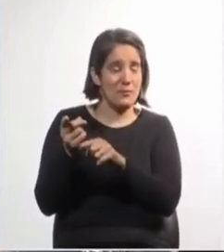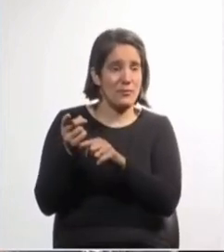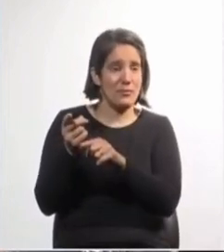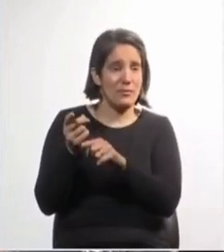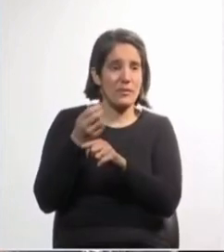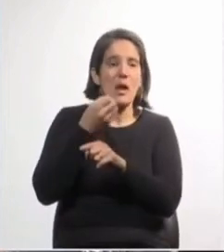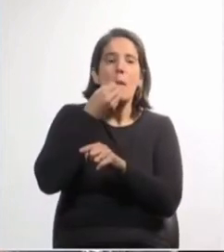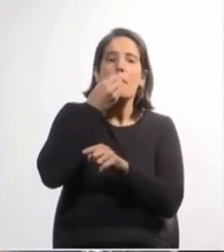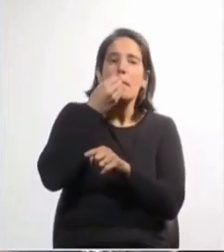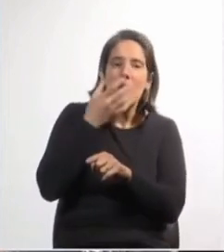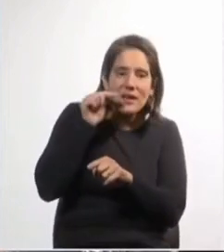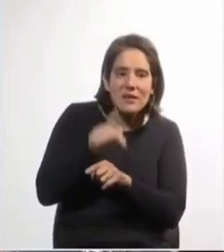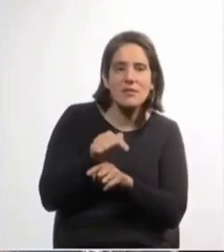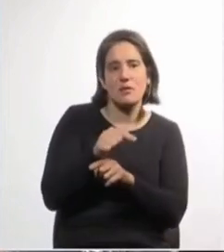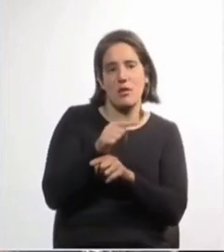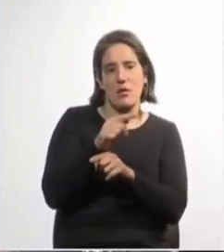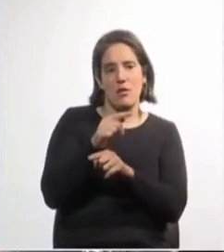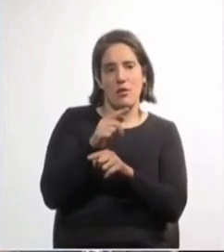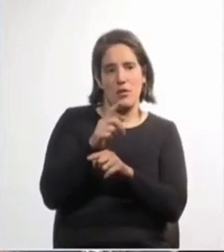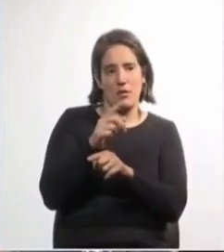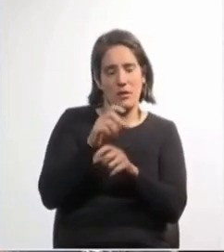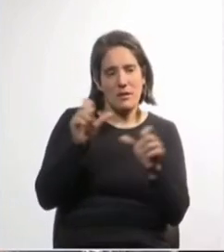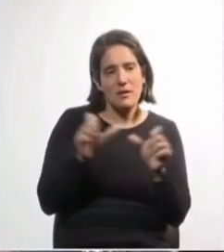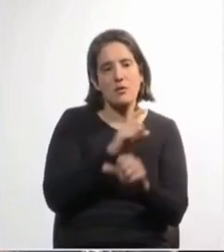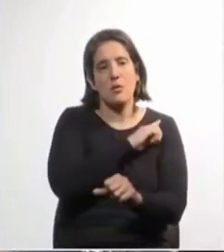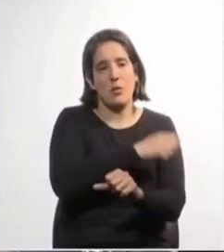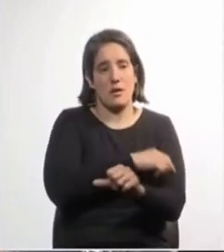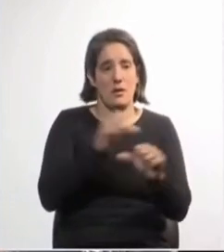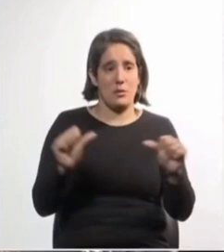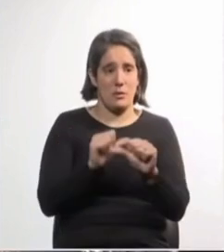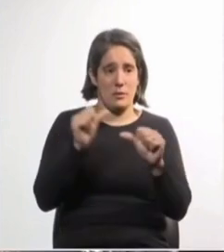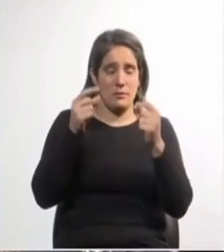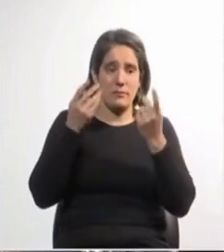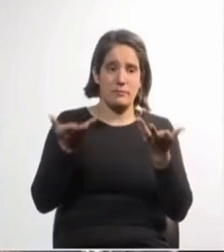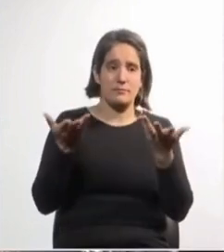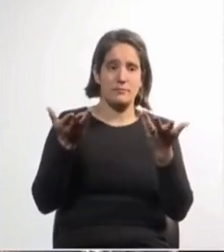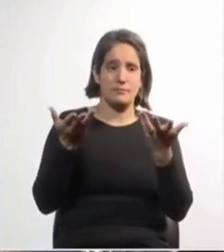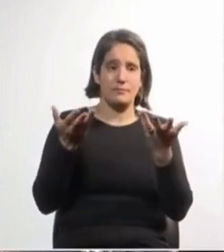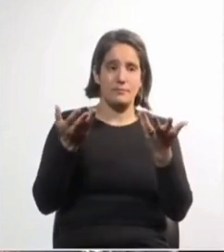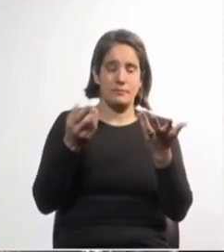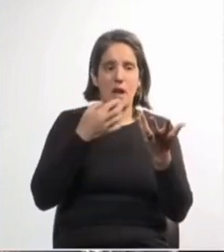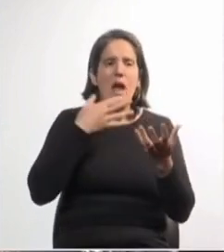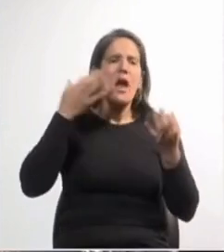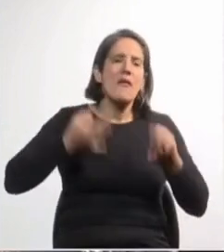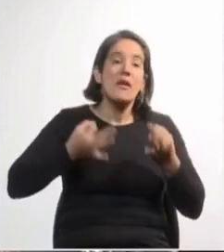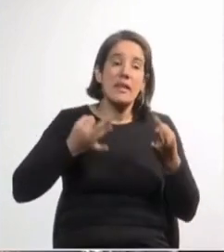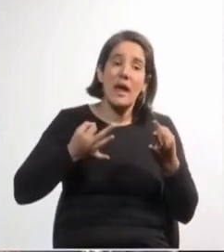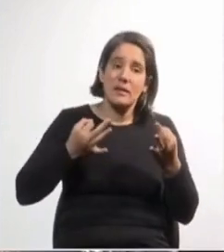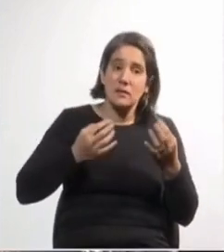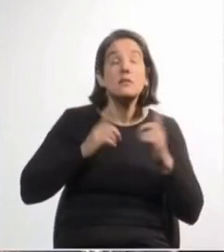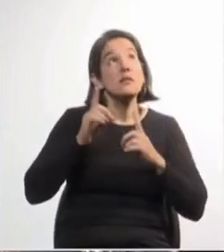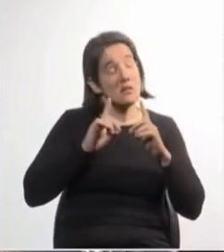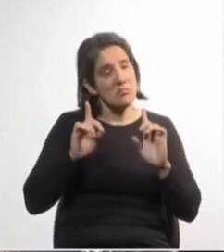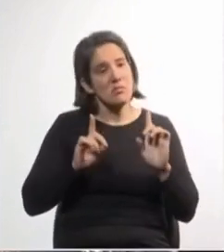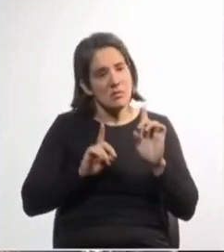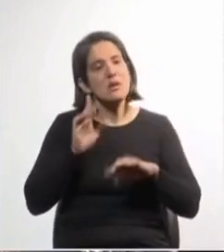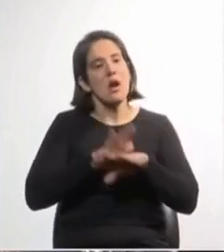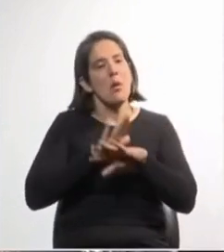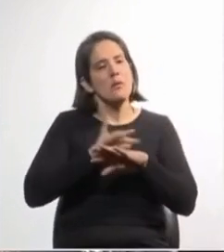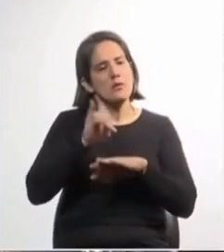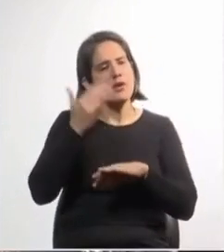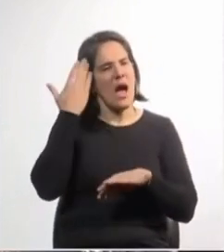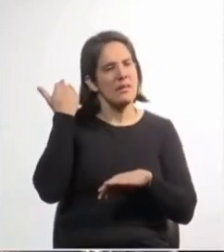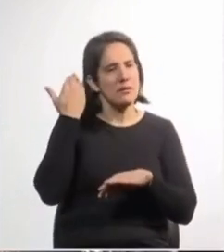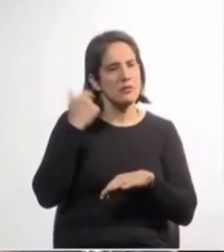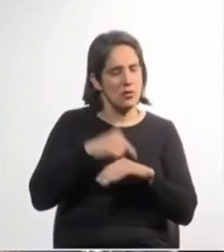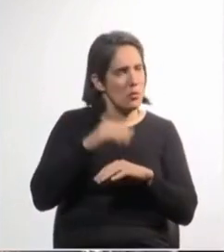Justamente para esa es la iniciativa del Ejecutivo. ¿Es cierto que ha pasado en algún momento? Sí, yo recuerdo hace un